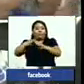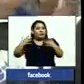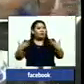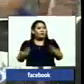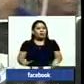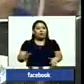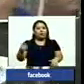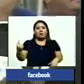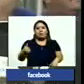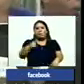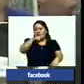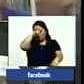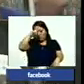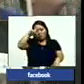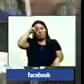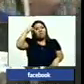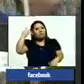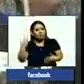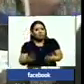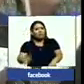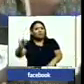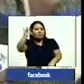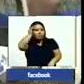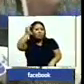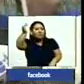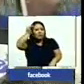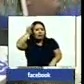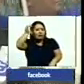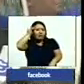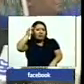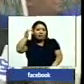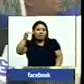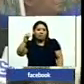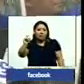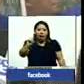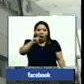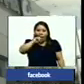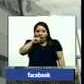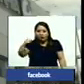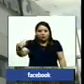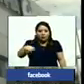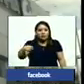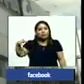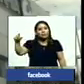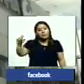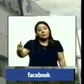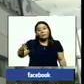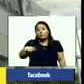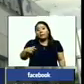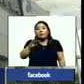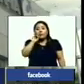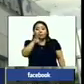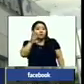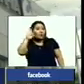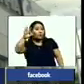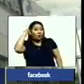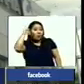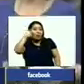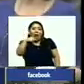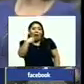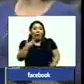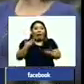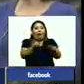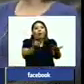estamos muy, pero muy conscientes de la miserable pensión que nos queda, la cual, a su criterio, solo favoreció a